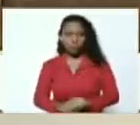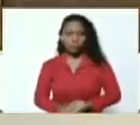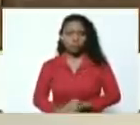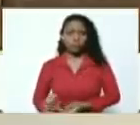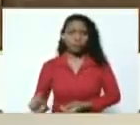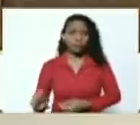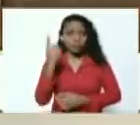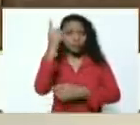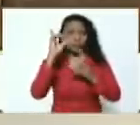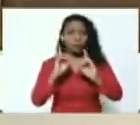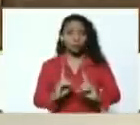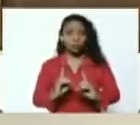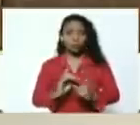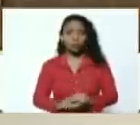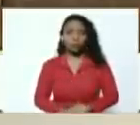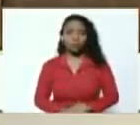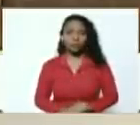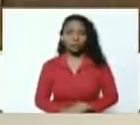Primera decisión.